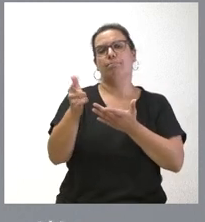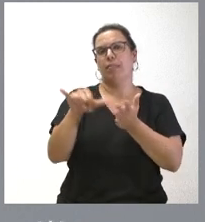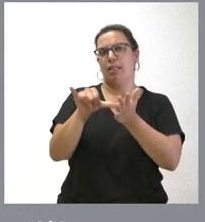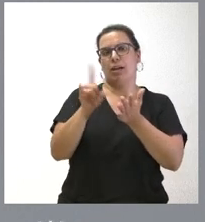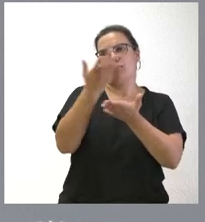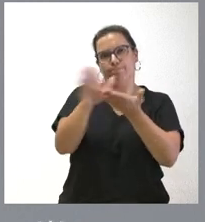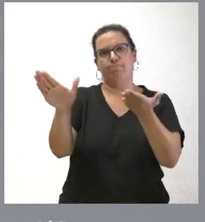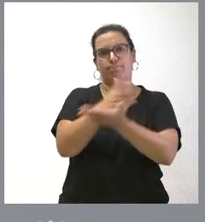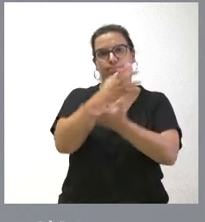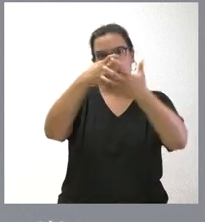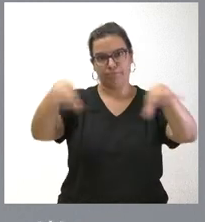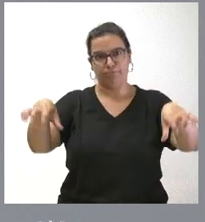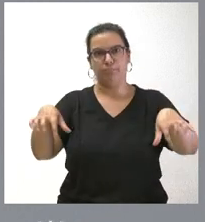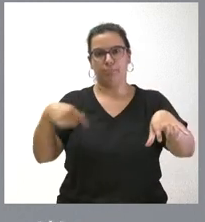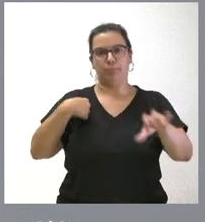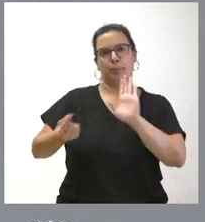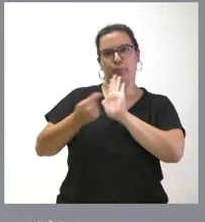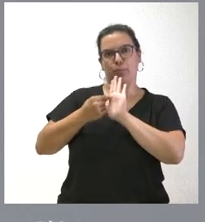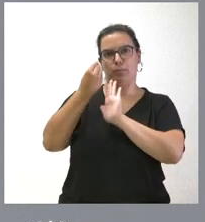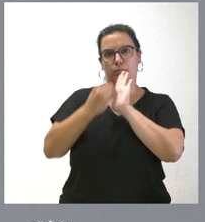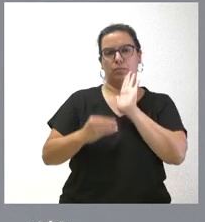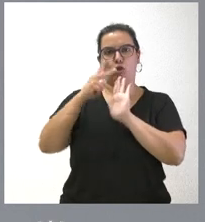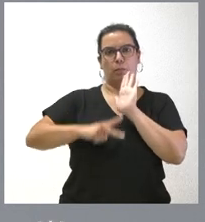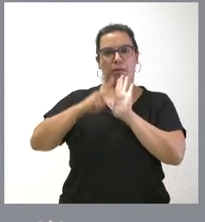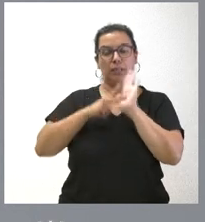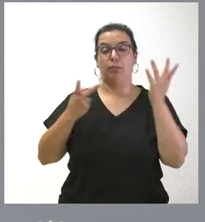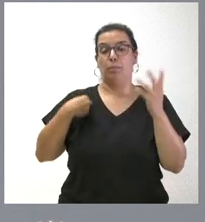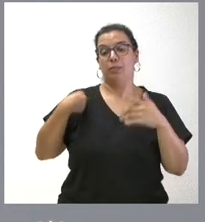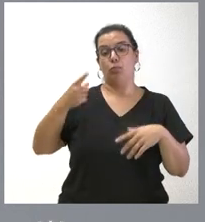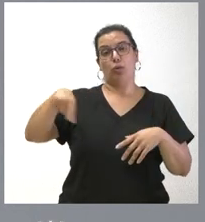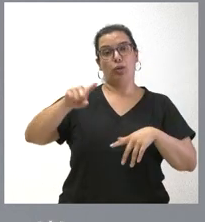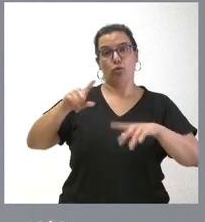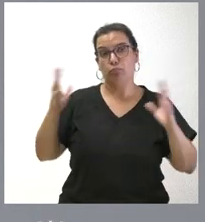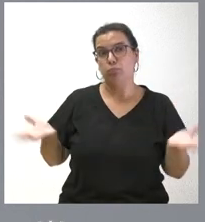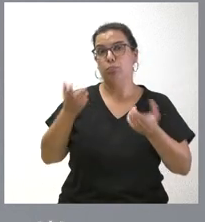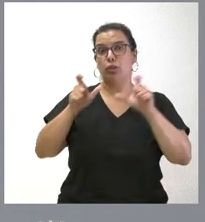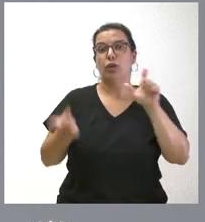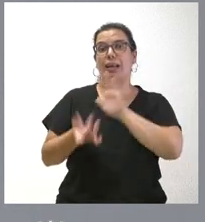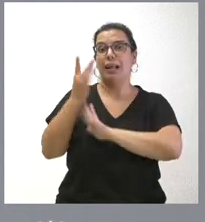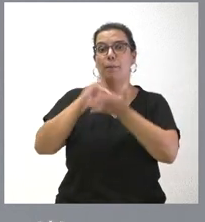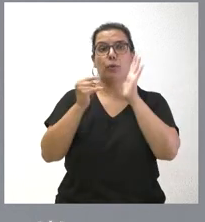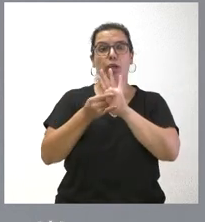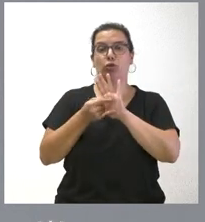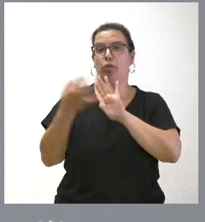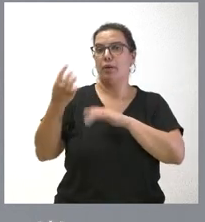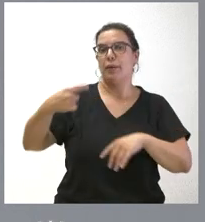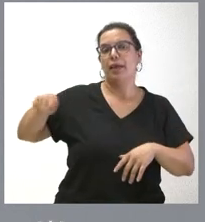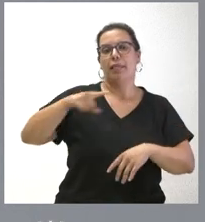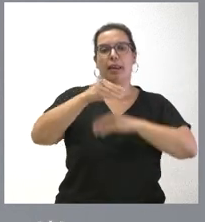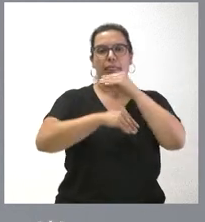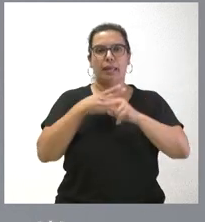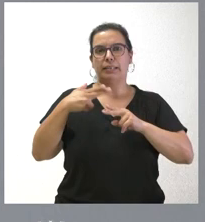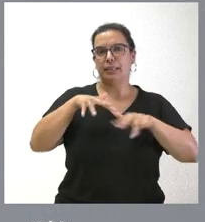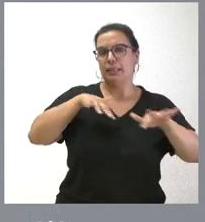tienen que ser los propios promotores de proyectos agroindustriales los que impulsen los mismos los que desarrollan actividad